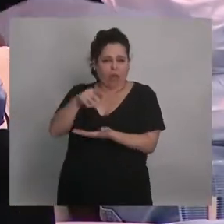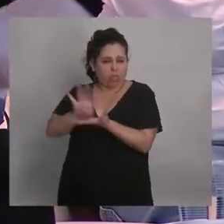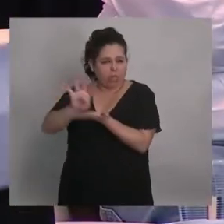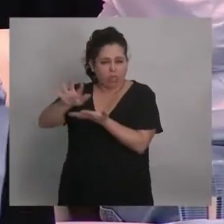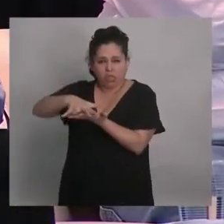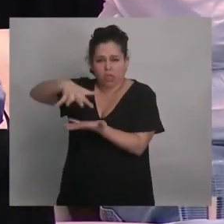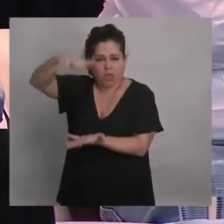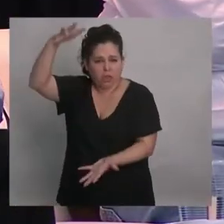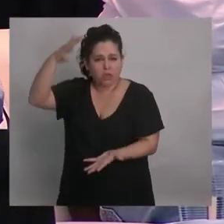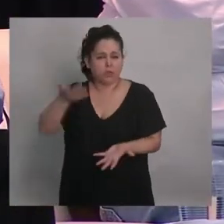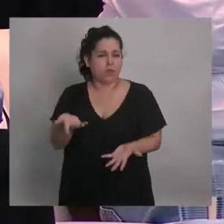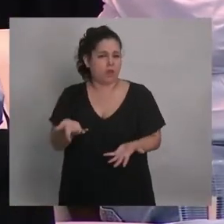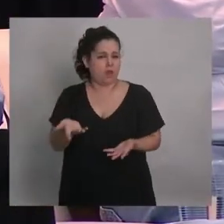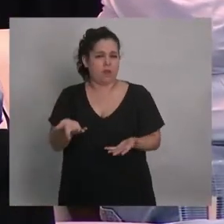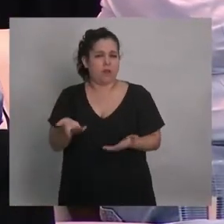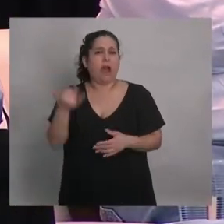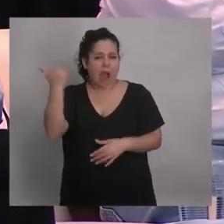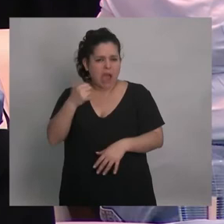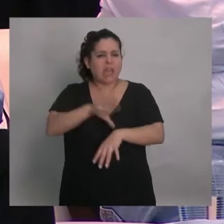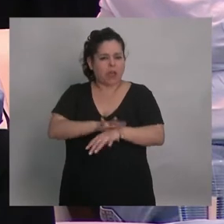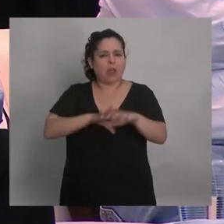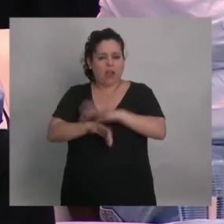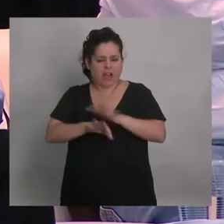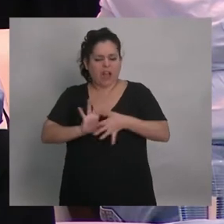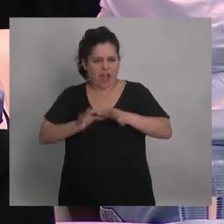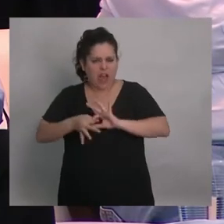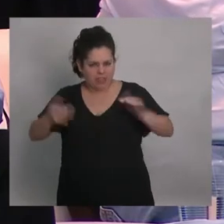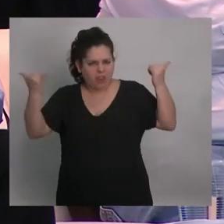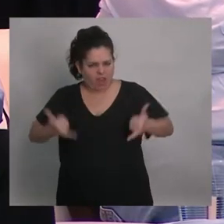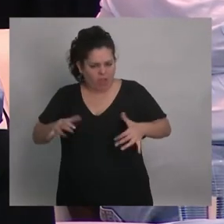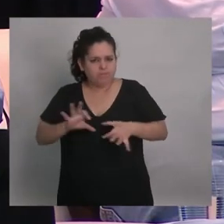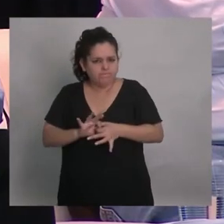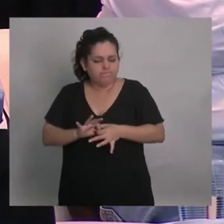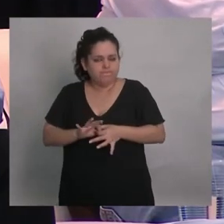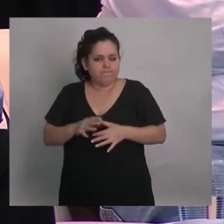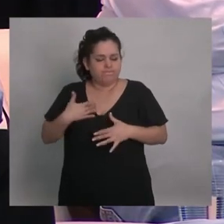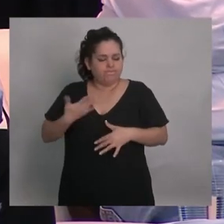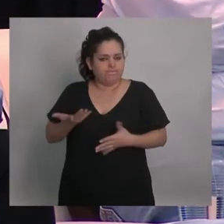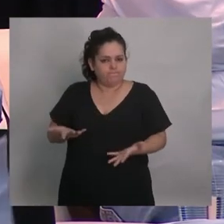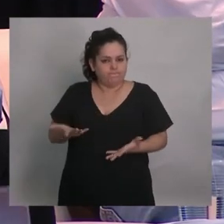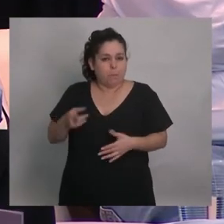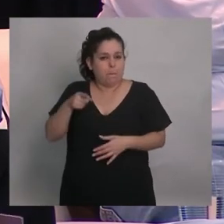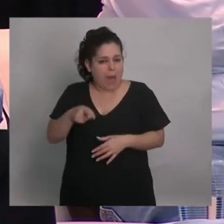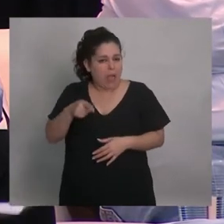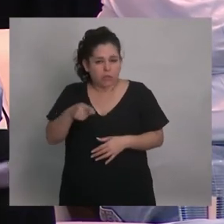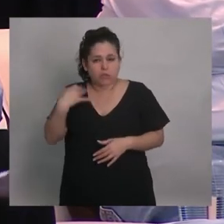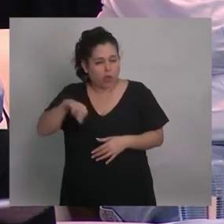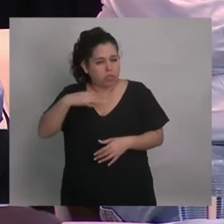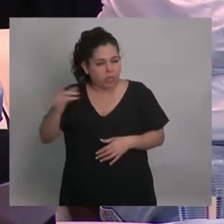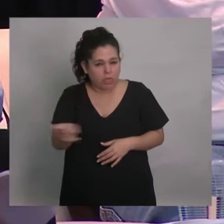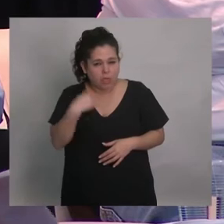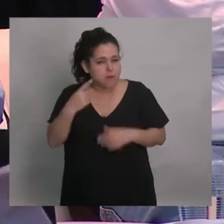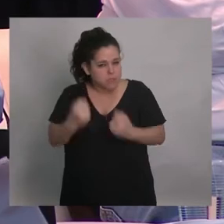cadenas que no las vemos pero son cadenas al fin y para esto tenemos que tener la